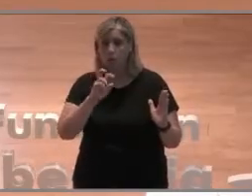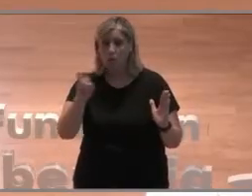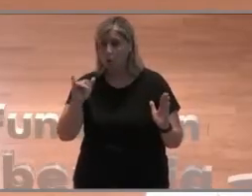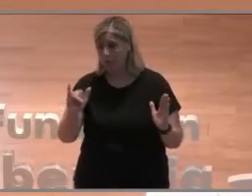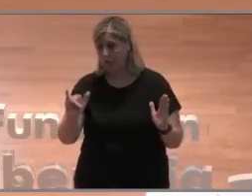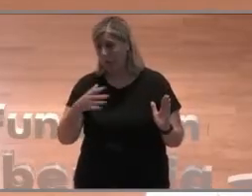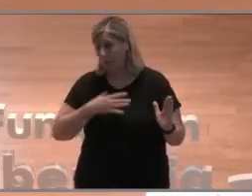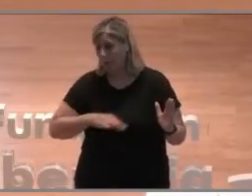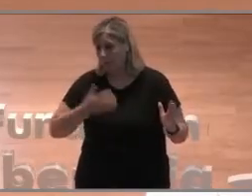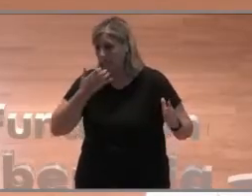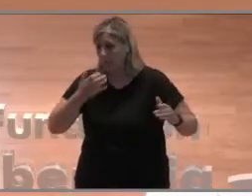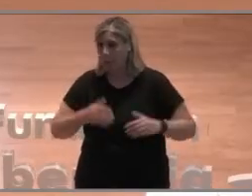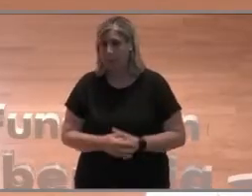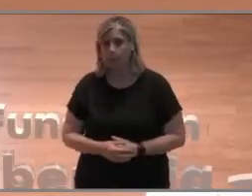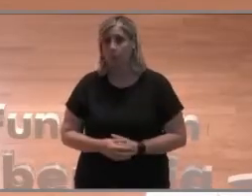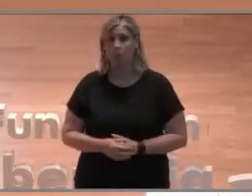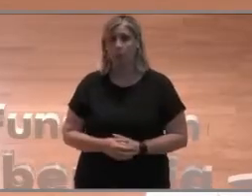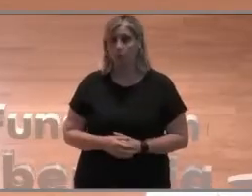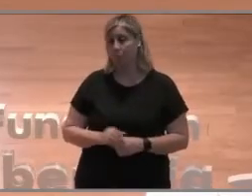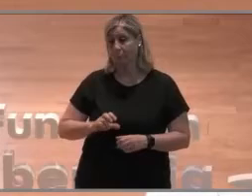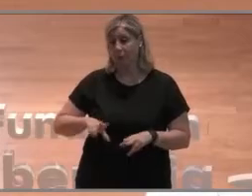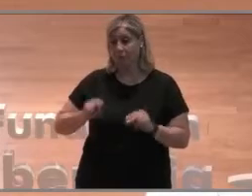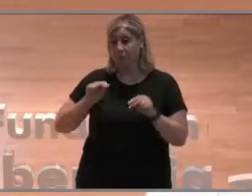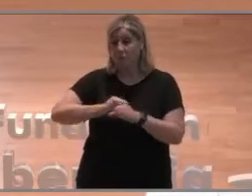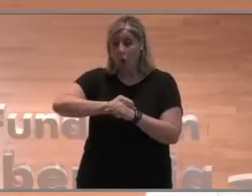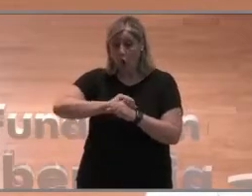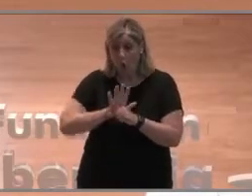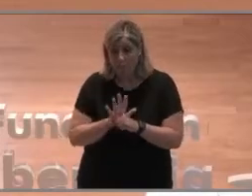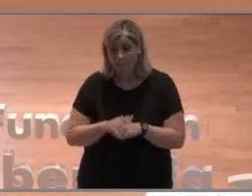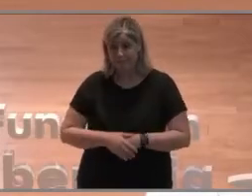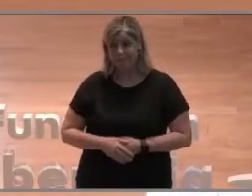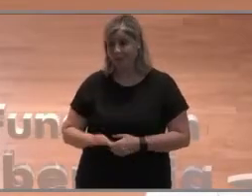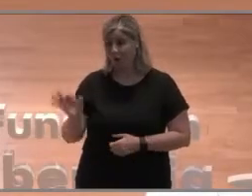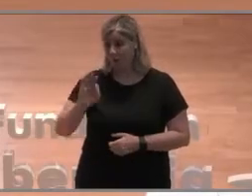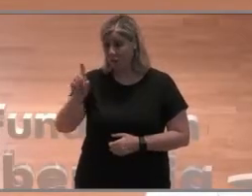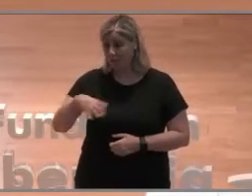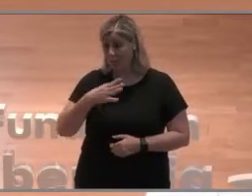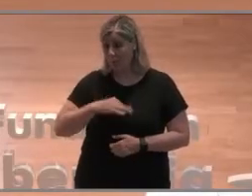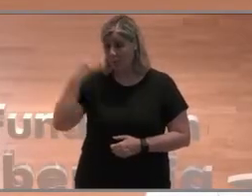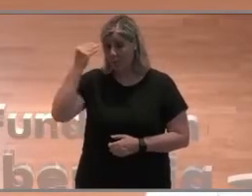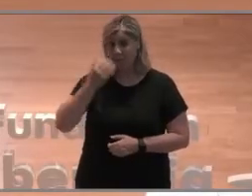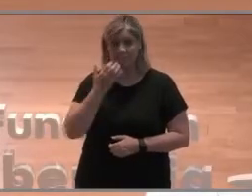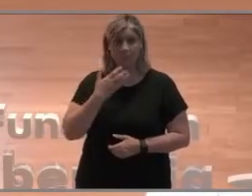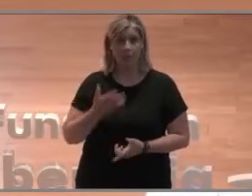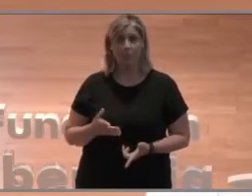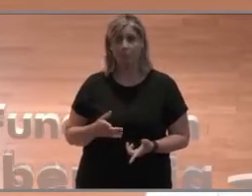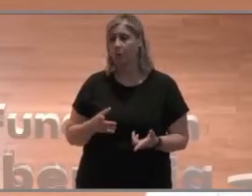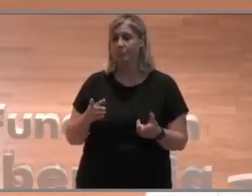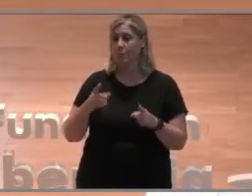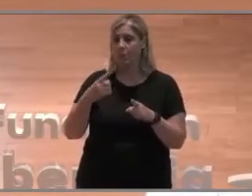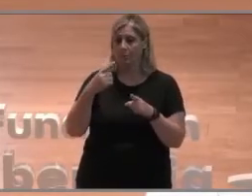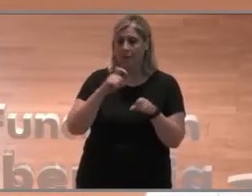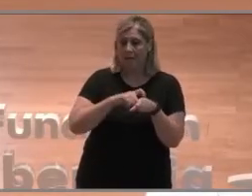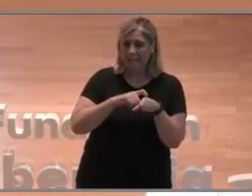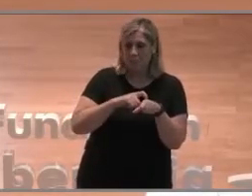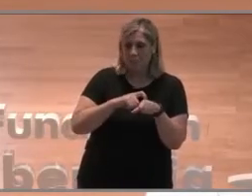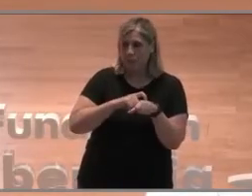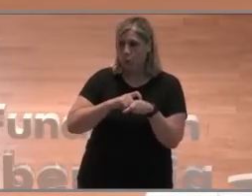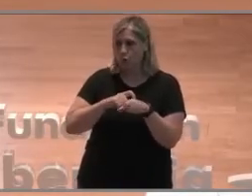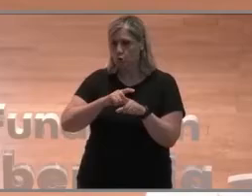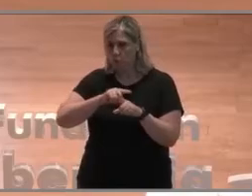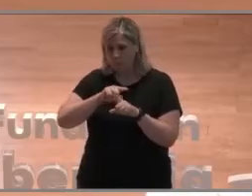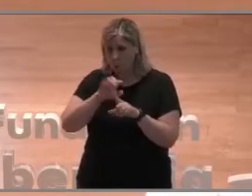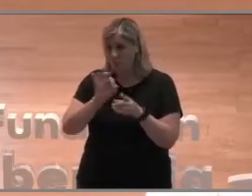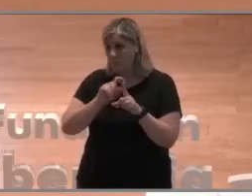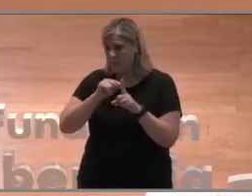ser desde final de COVID, o puede ser algo que no se considera y es todos los aspectos sinérgicos de las olas de calor, porque